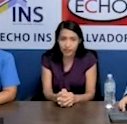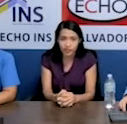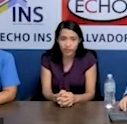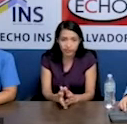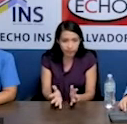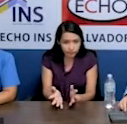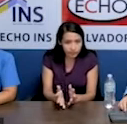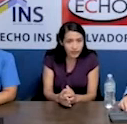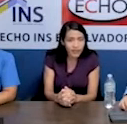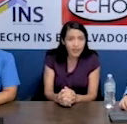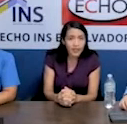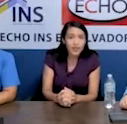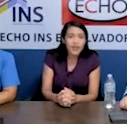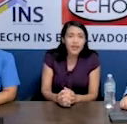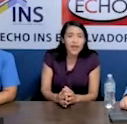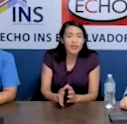de atención.